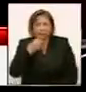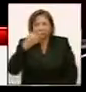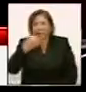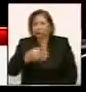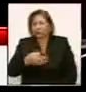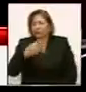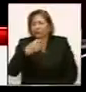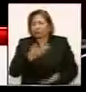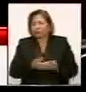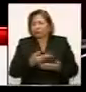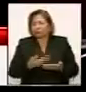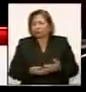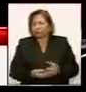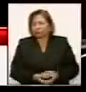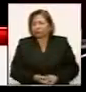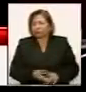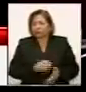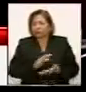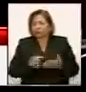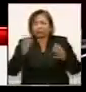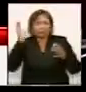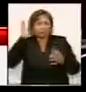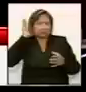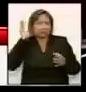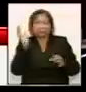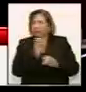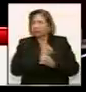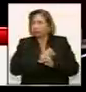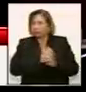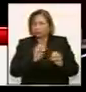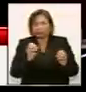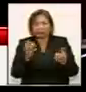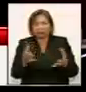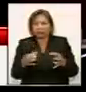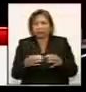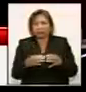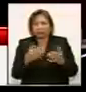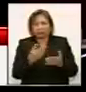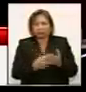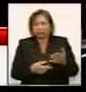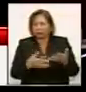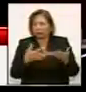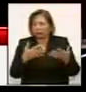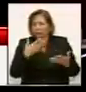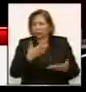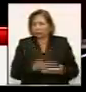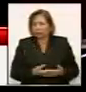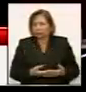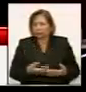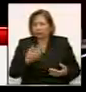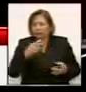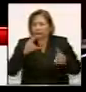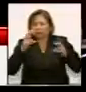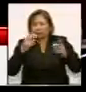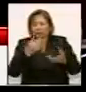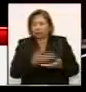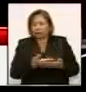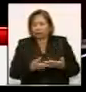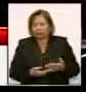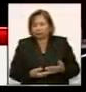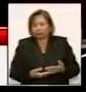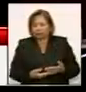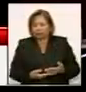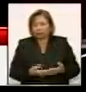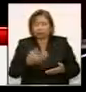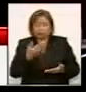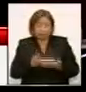la interpelación lleva una censura. No lo he escuchado a nadie en este Congreso, por lo menos hasta antes que hablara de Víctor Andrés García Belaúnde sobre el tema de la censura. Y